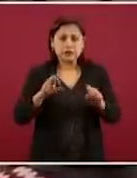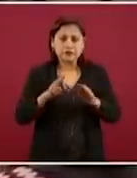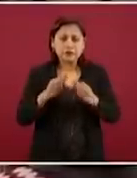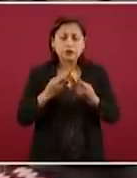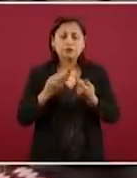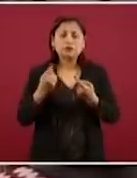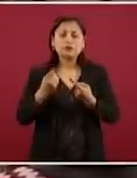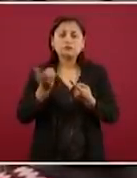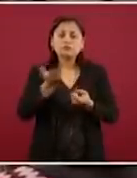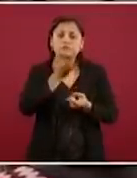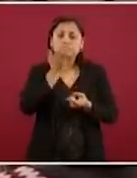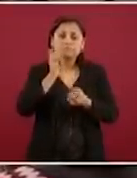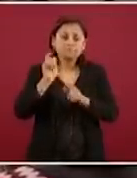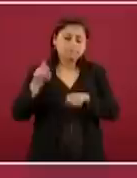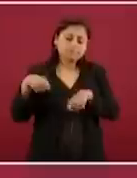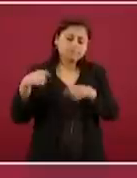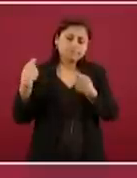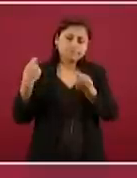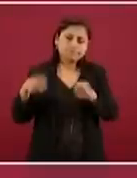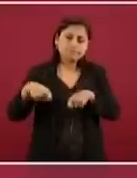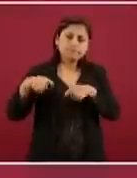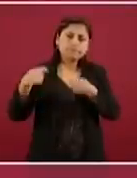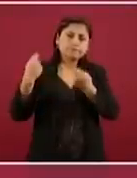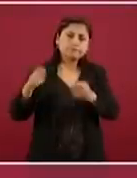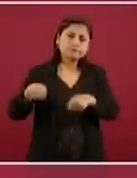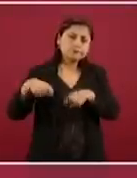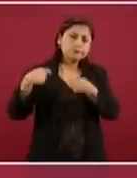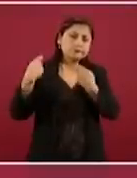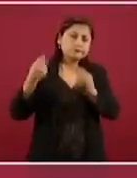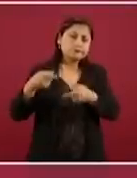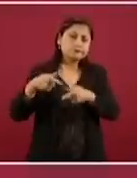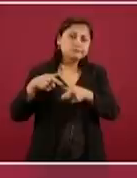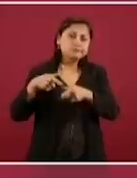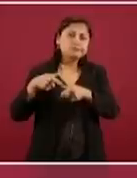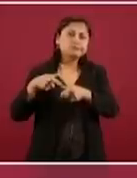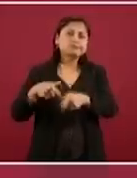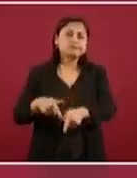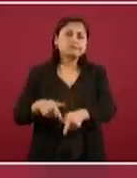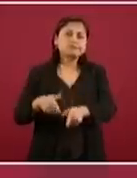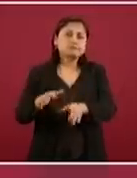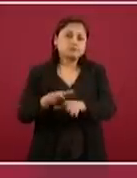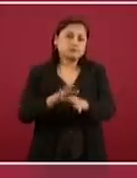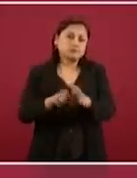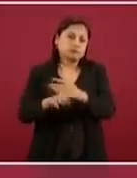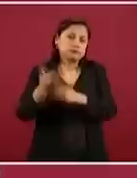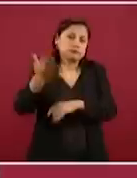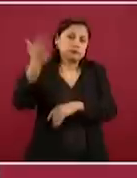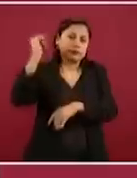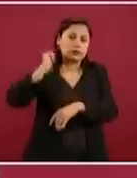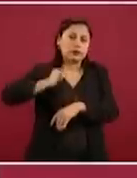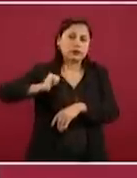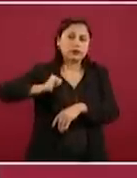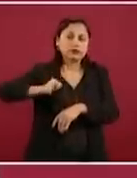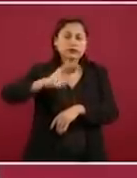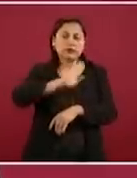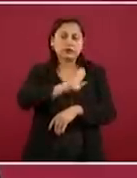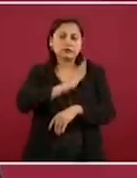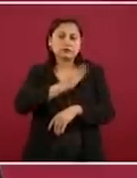de siglos, en la época de la colonia, en la época de los